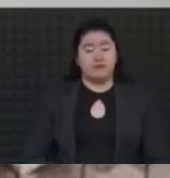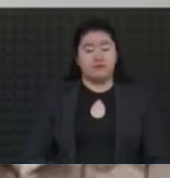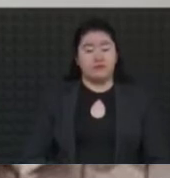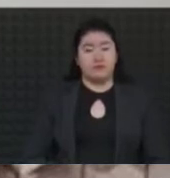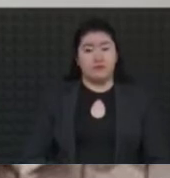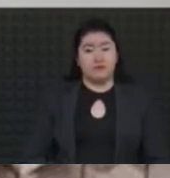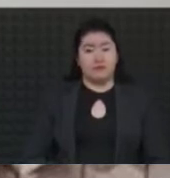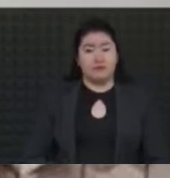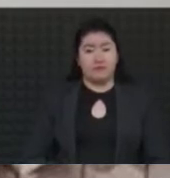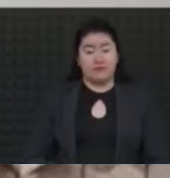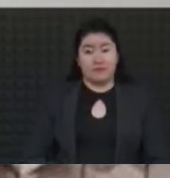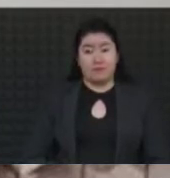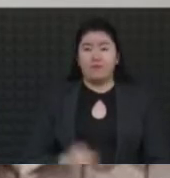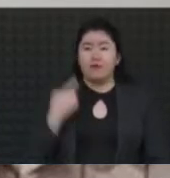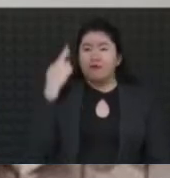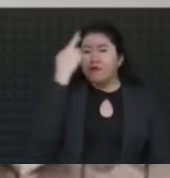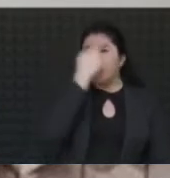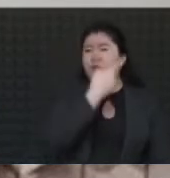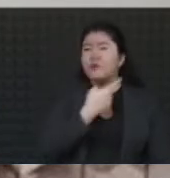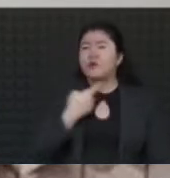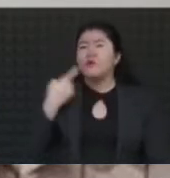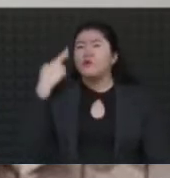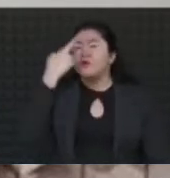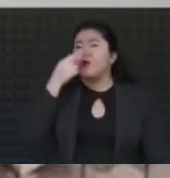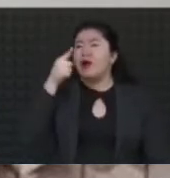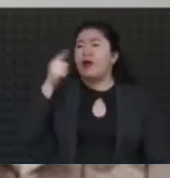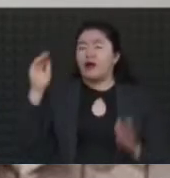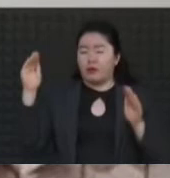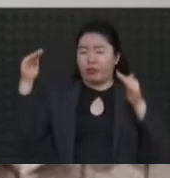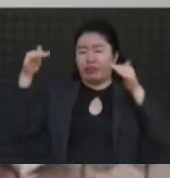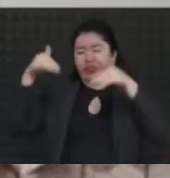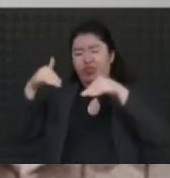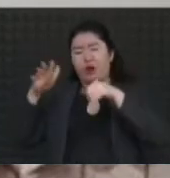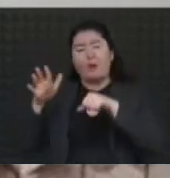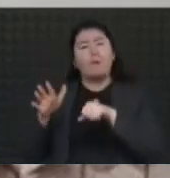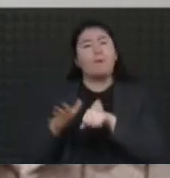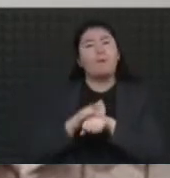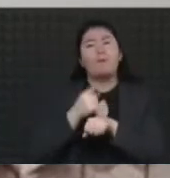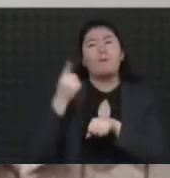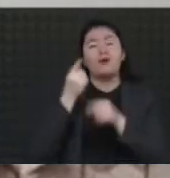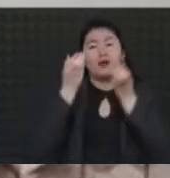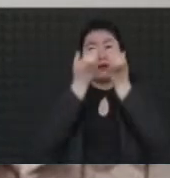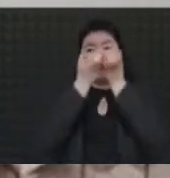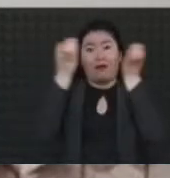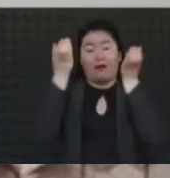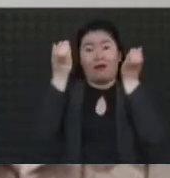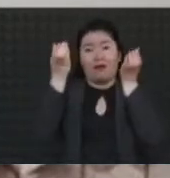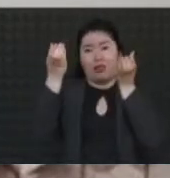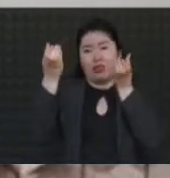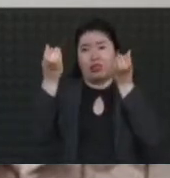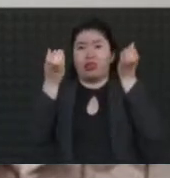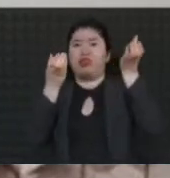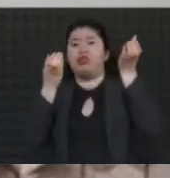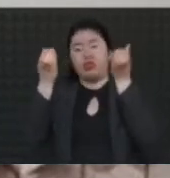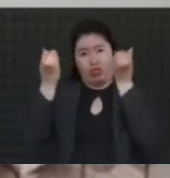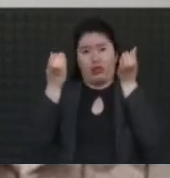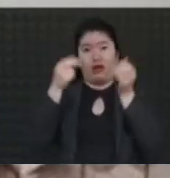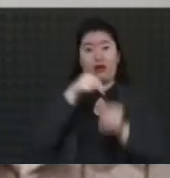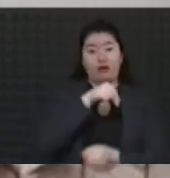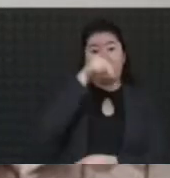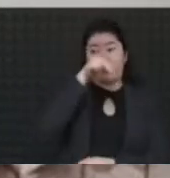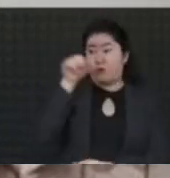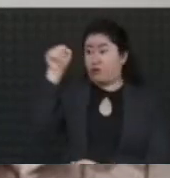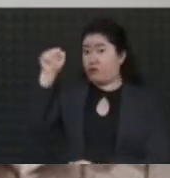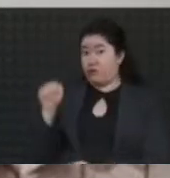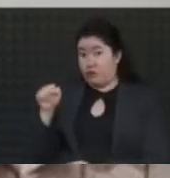Los resultados de los análisis indicaron que el colapso ocurrió como resultado del pandeo de las vigas norte y sur, facilitada por la falta